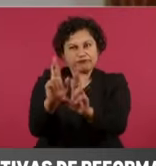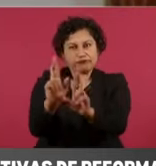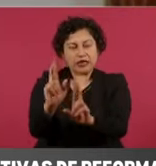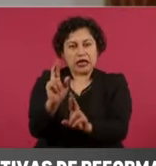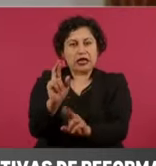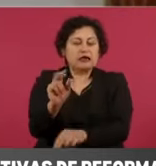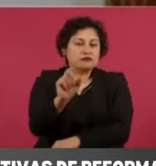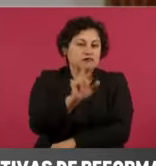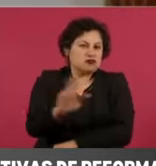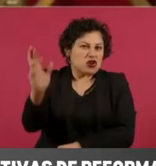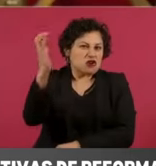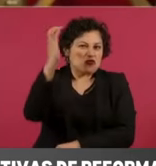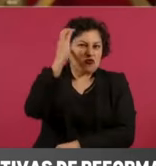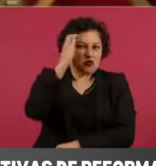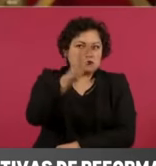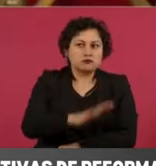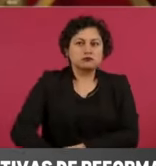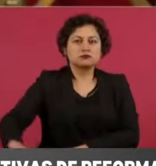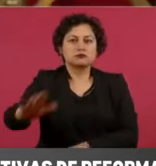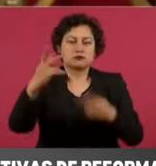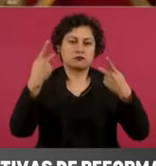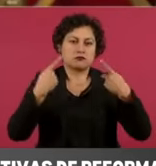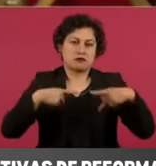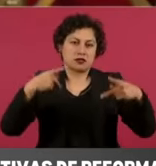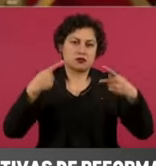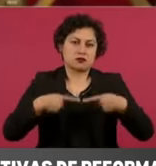Magisterio Nacional,